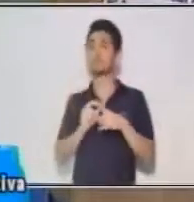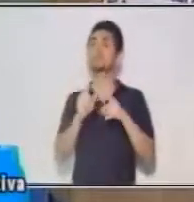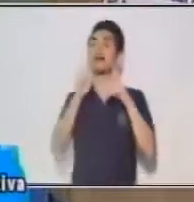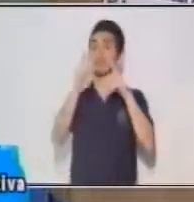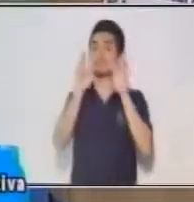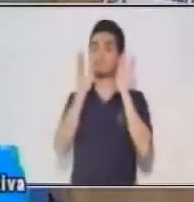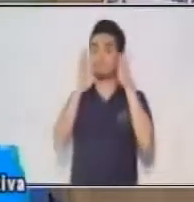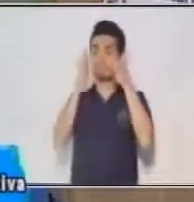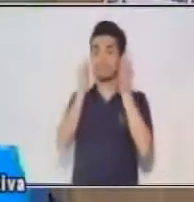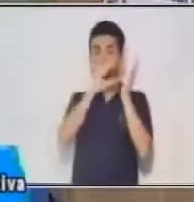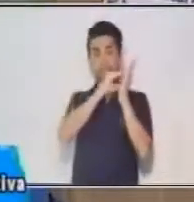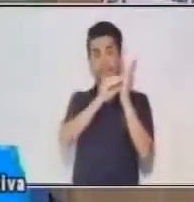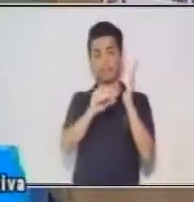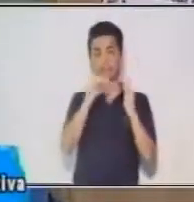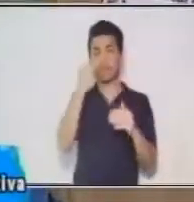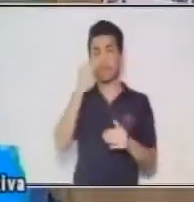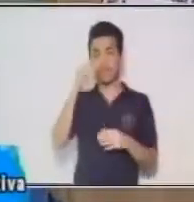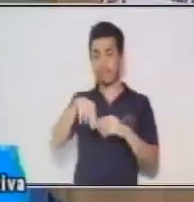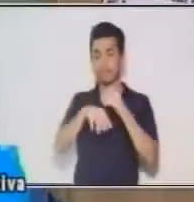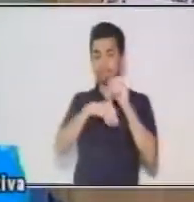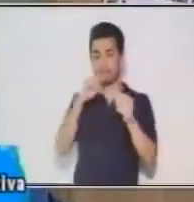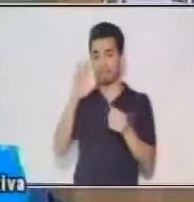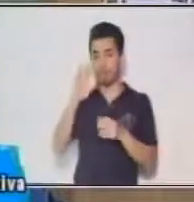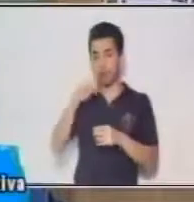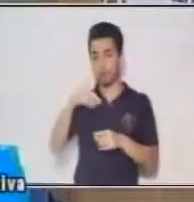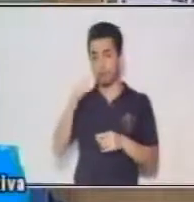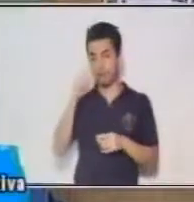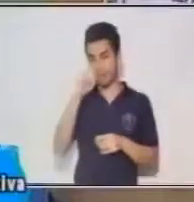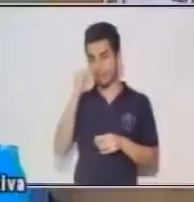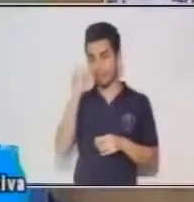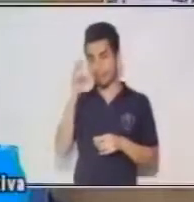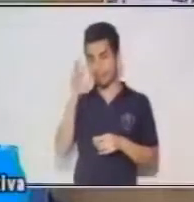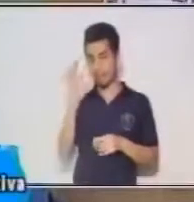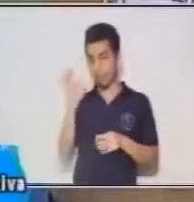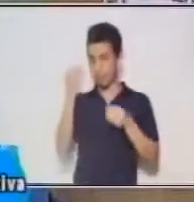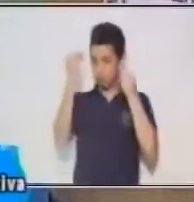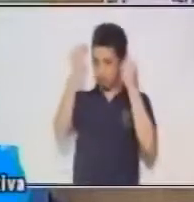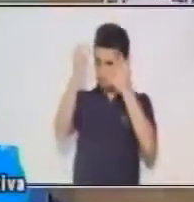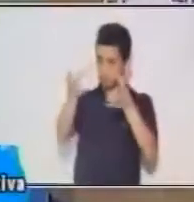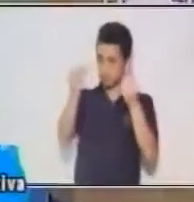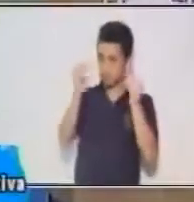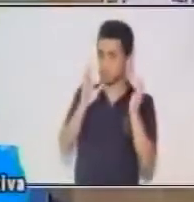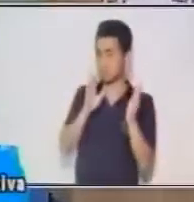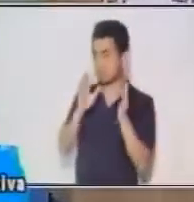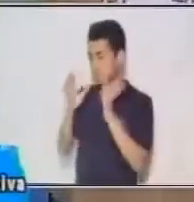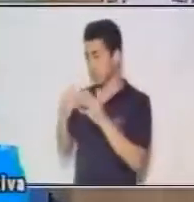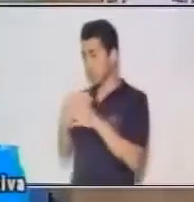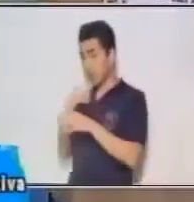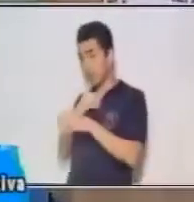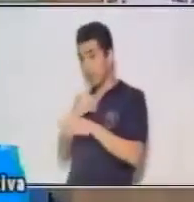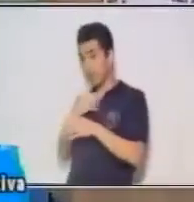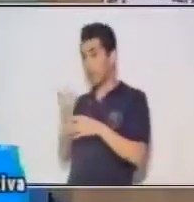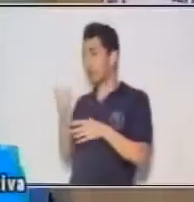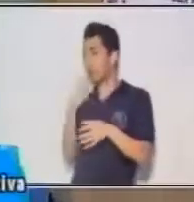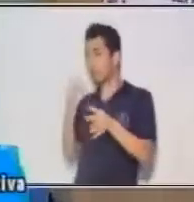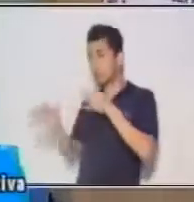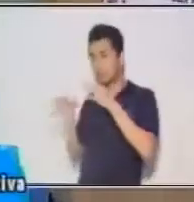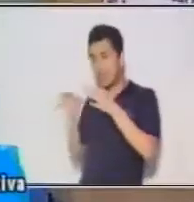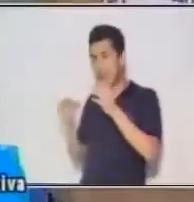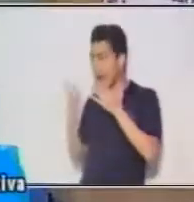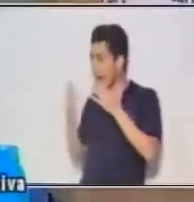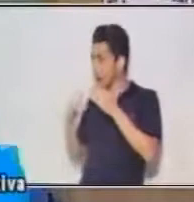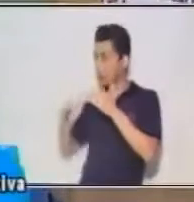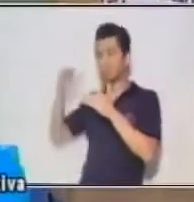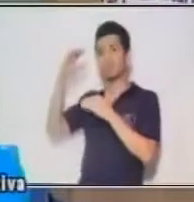un texto informativo. Si yo quiero dar a conocer algo sobresaliente,